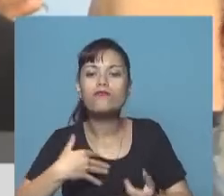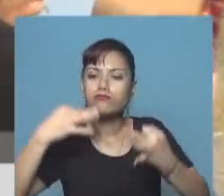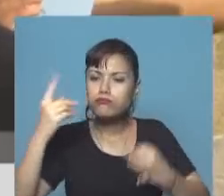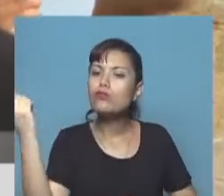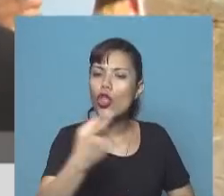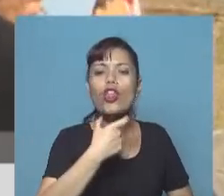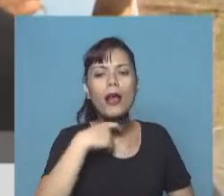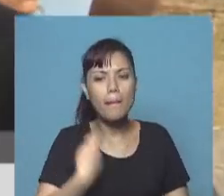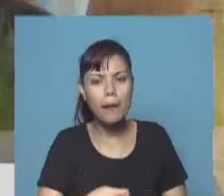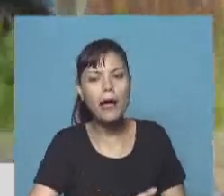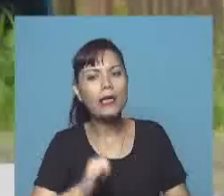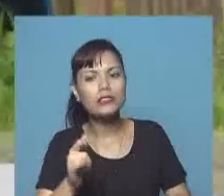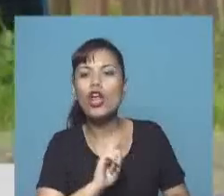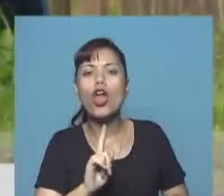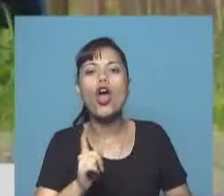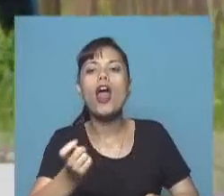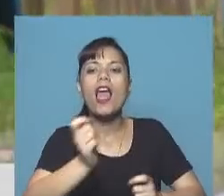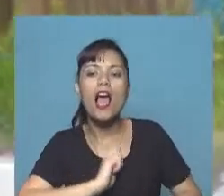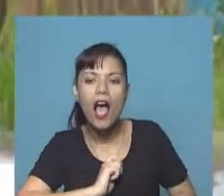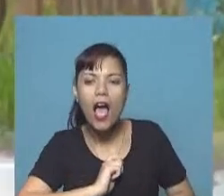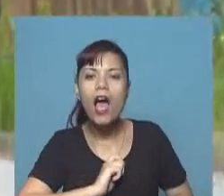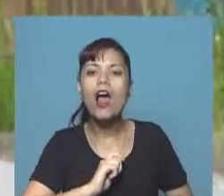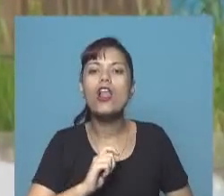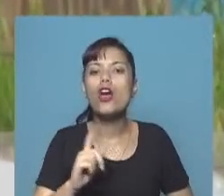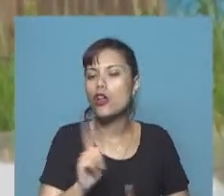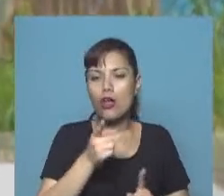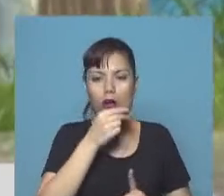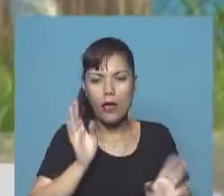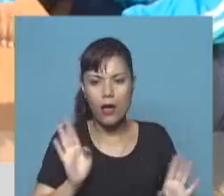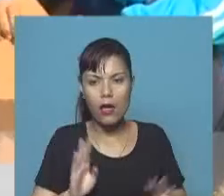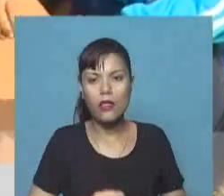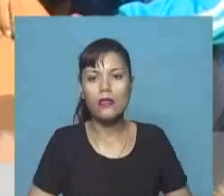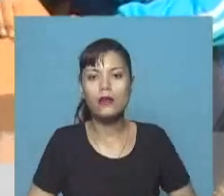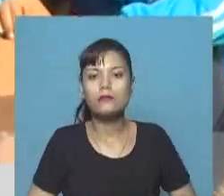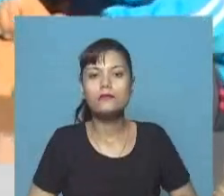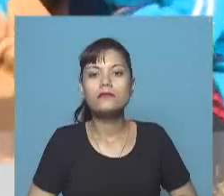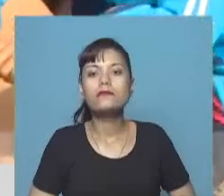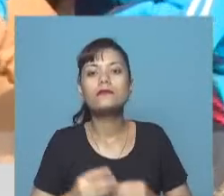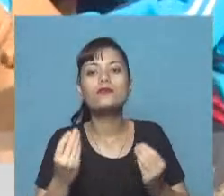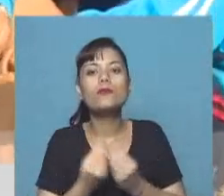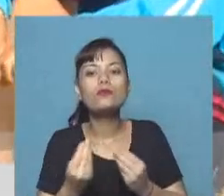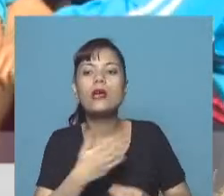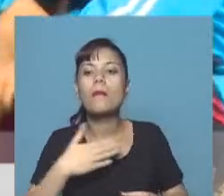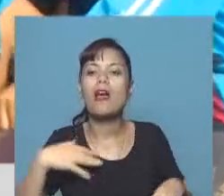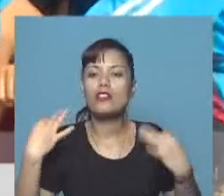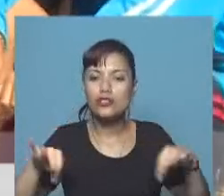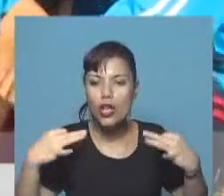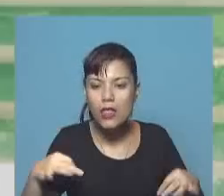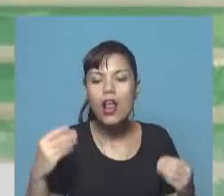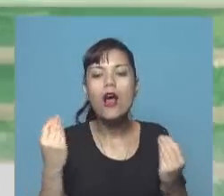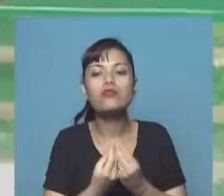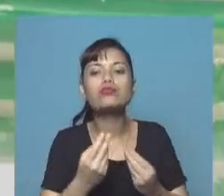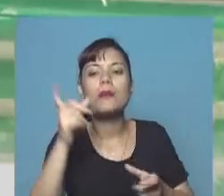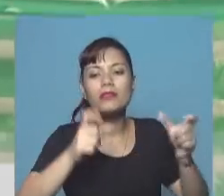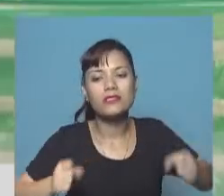dispuestos todos a pagar, no a que nos regalen ni nada por el estilo. Hay muchas madres solteras, hay mucha gente en silla